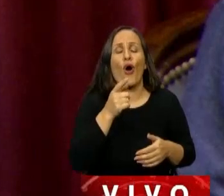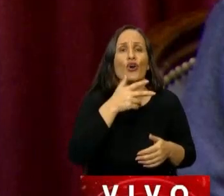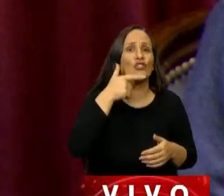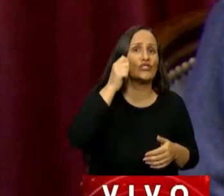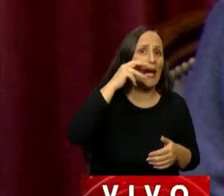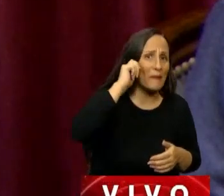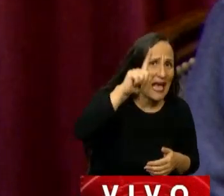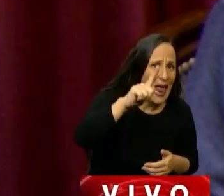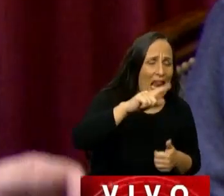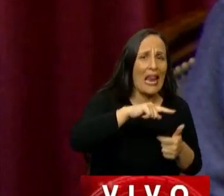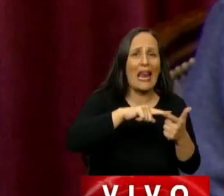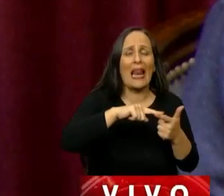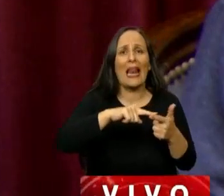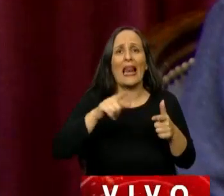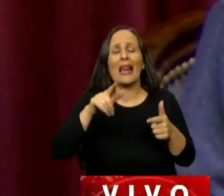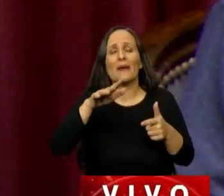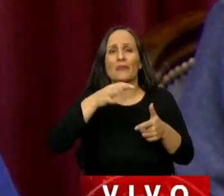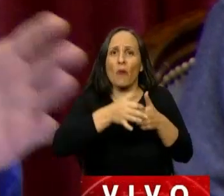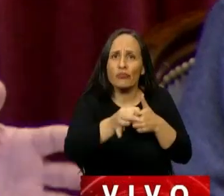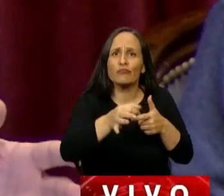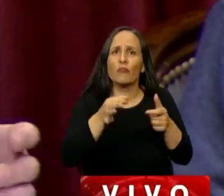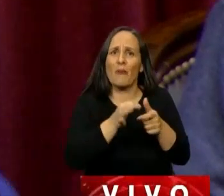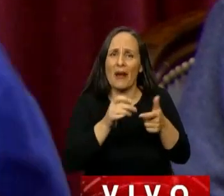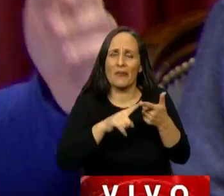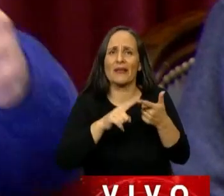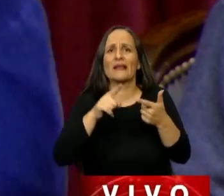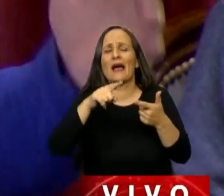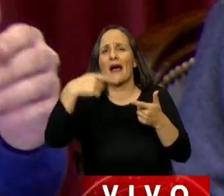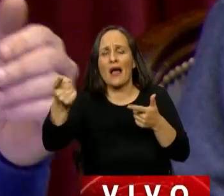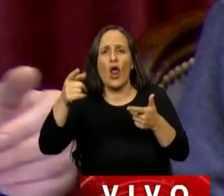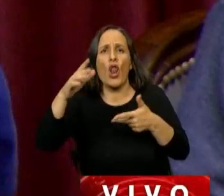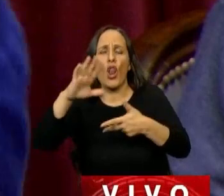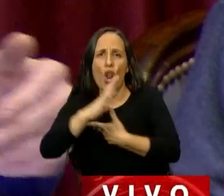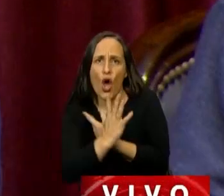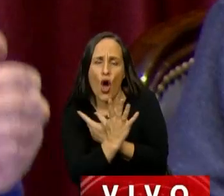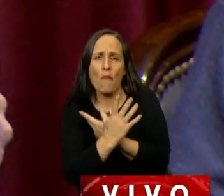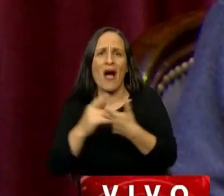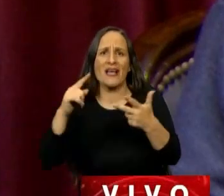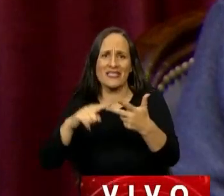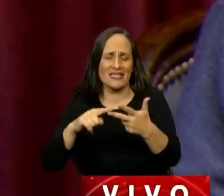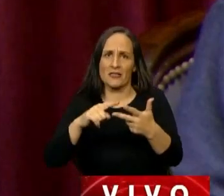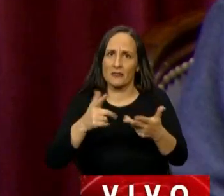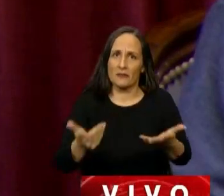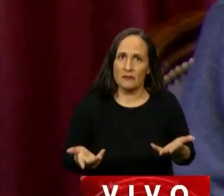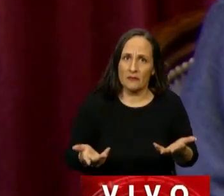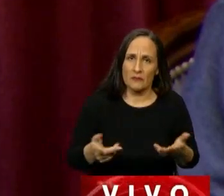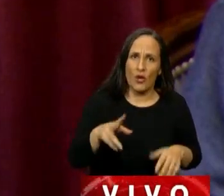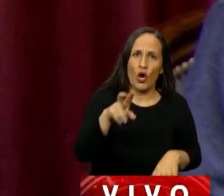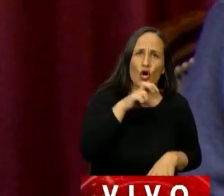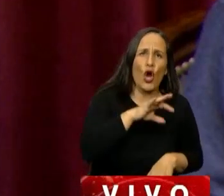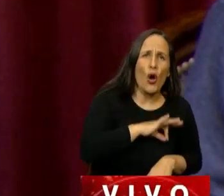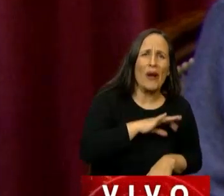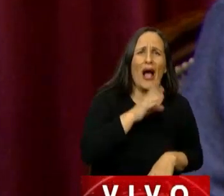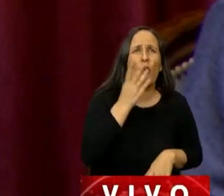Miguel, como en el caso de Malvinas Argentinas, en Lomas de Zamora. Es escandaloso, presidente, porque son trabajadores que cobran